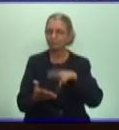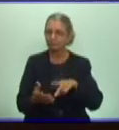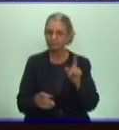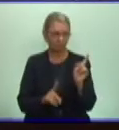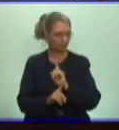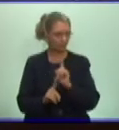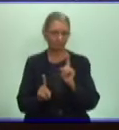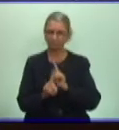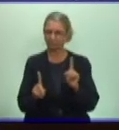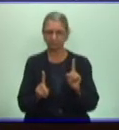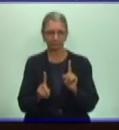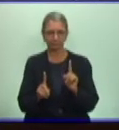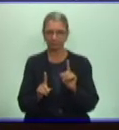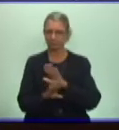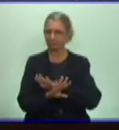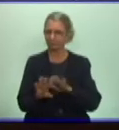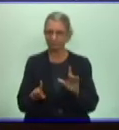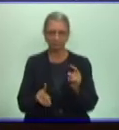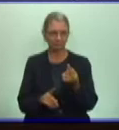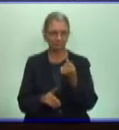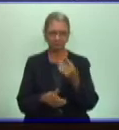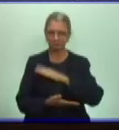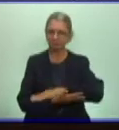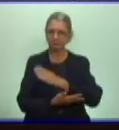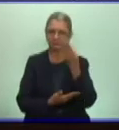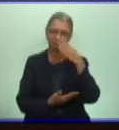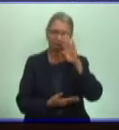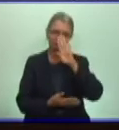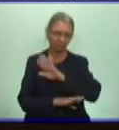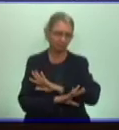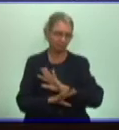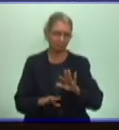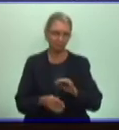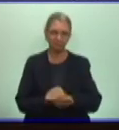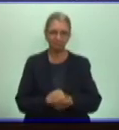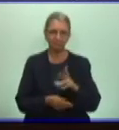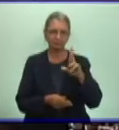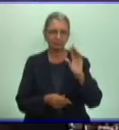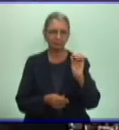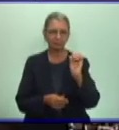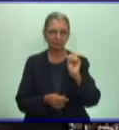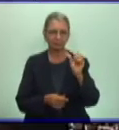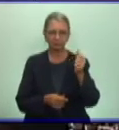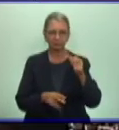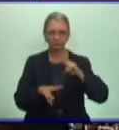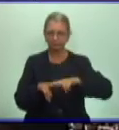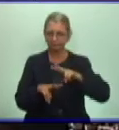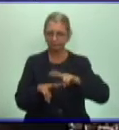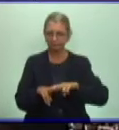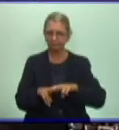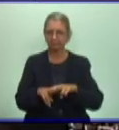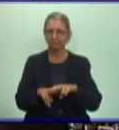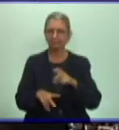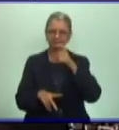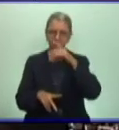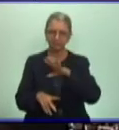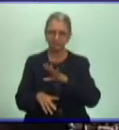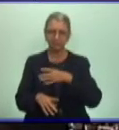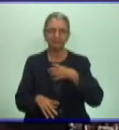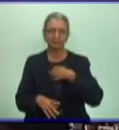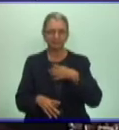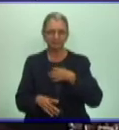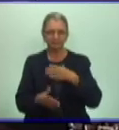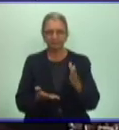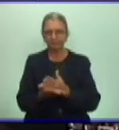directora, se cierra por evaluación sistemática. Ya. Que ha empezado hasta ese momento. Rosa María Ayero de aquí de La Habana, si el alumno tiene la libreta llena,